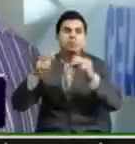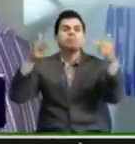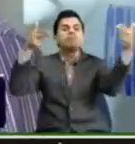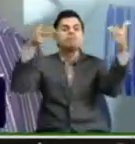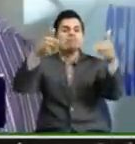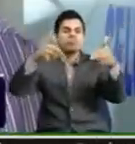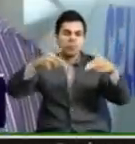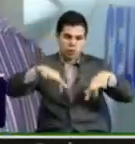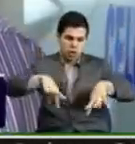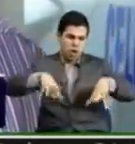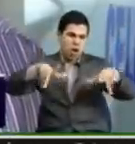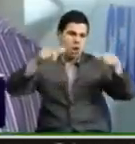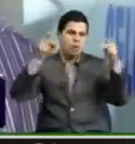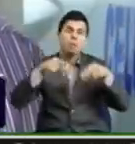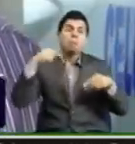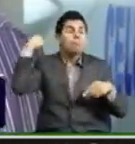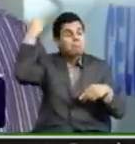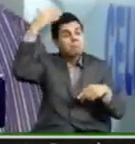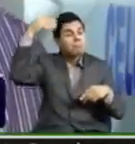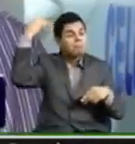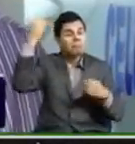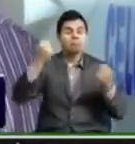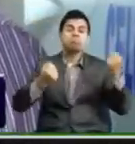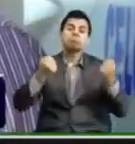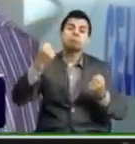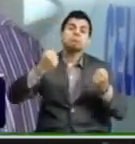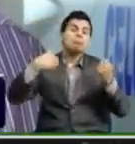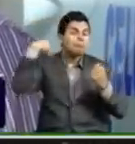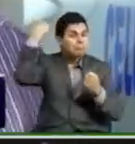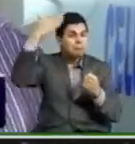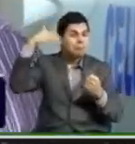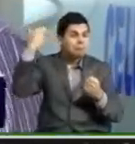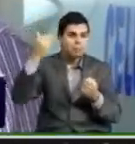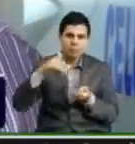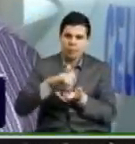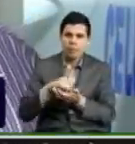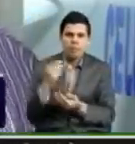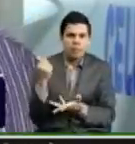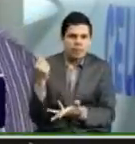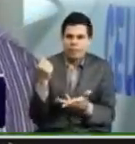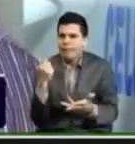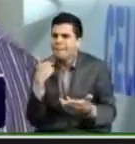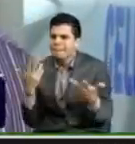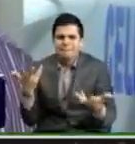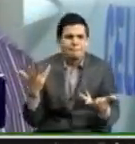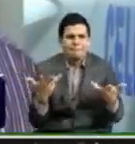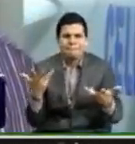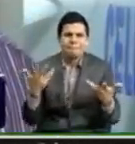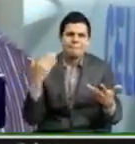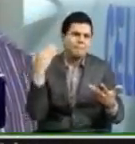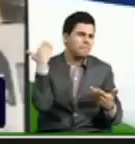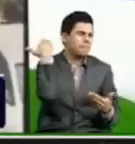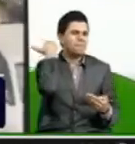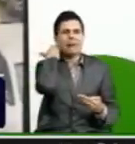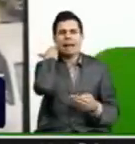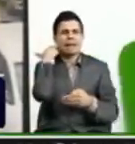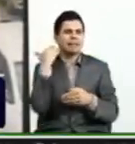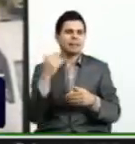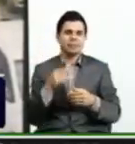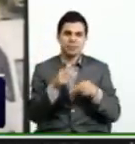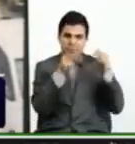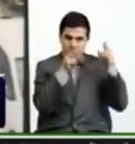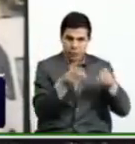el descuido también de las personas que traían el dinero, porque no le dieron chance absolutamente de nada. Uno